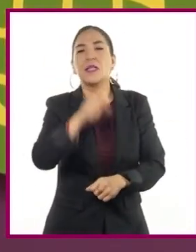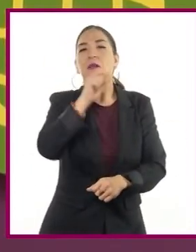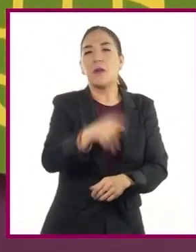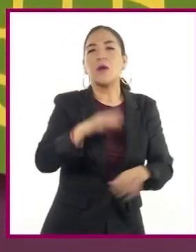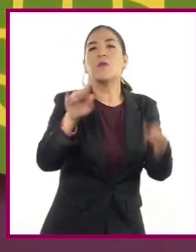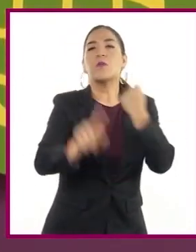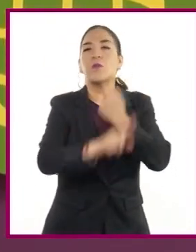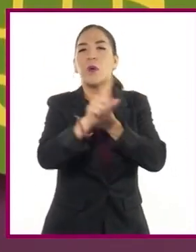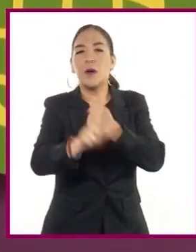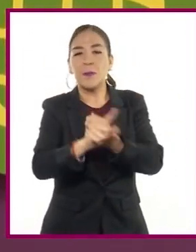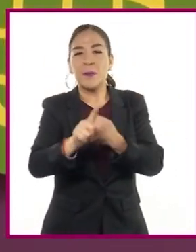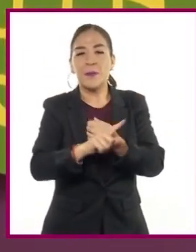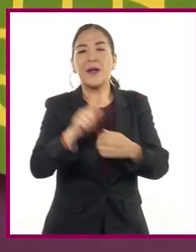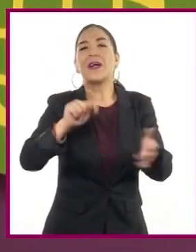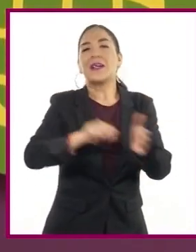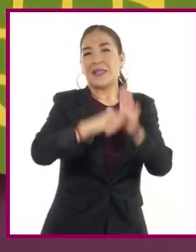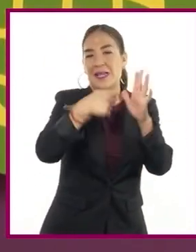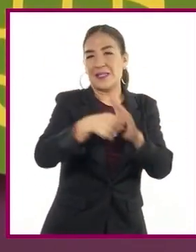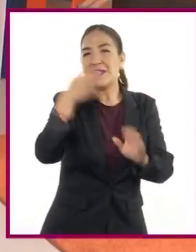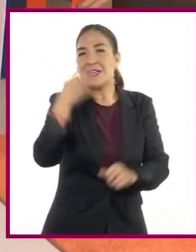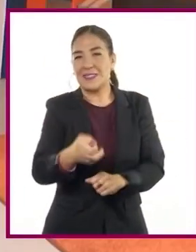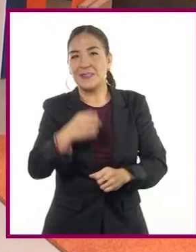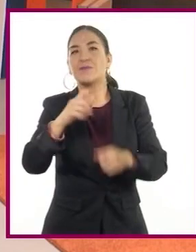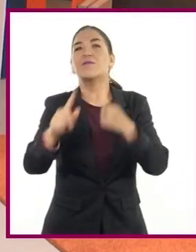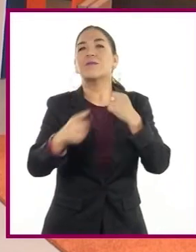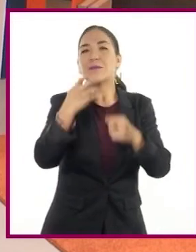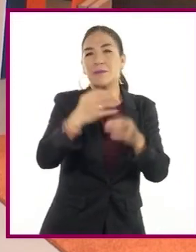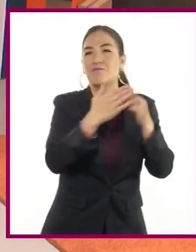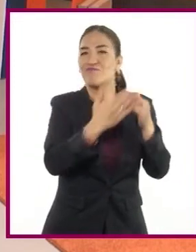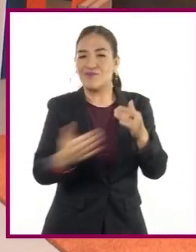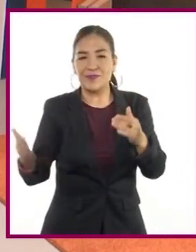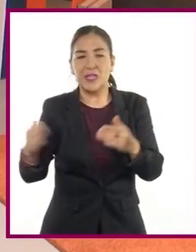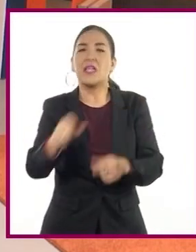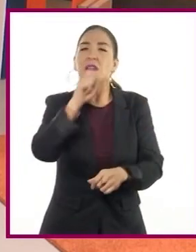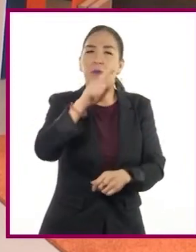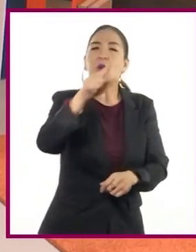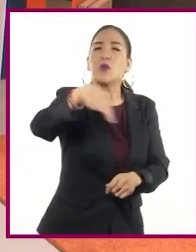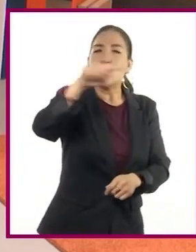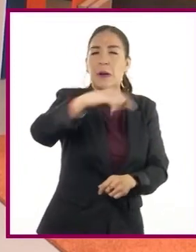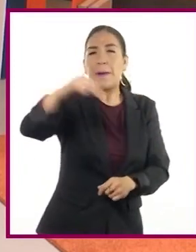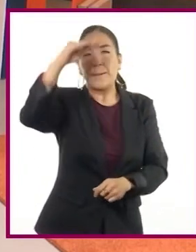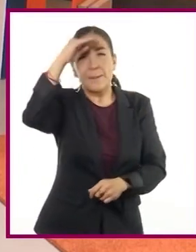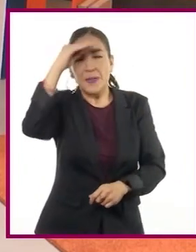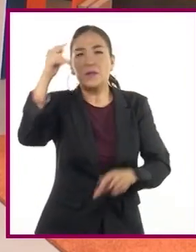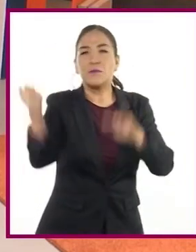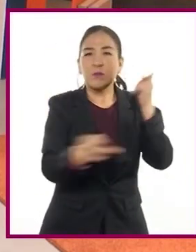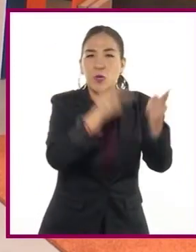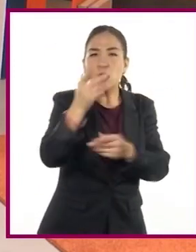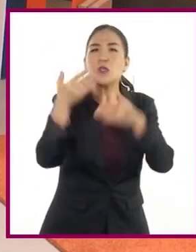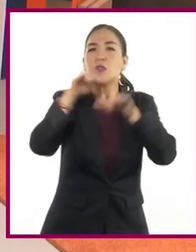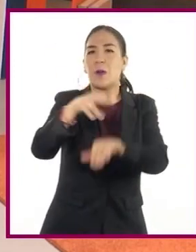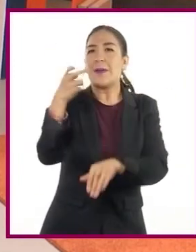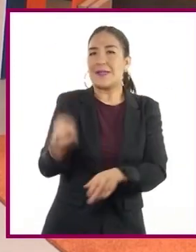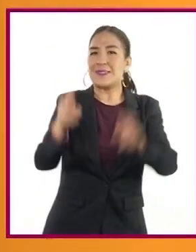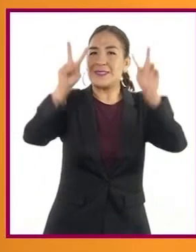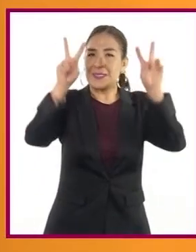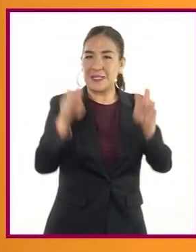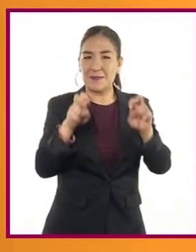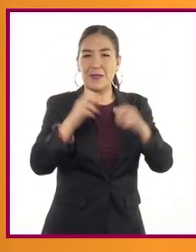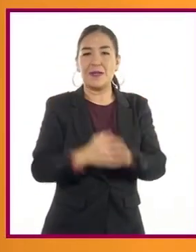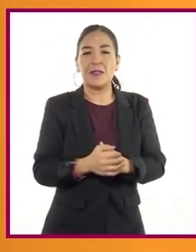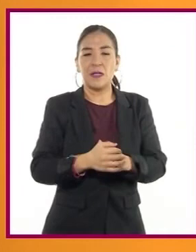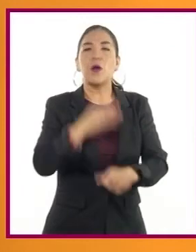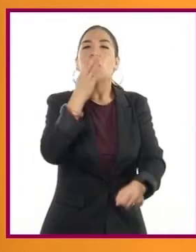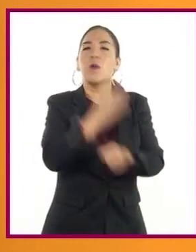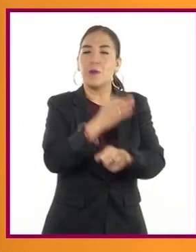un problema que se deriva de ella, además de las reflexiones y preguntas sobre ello.